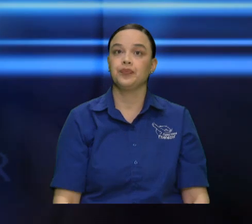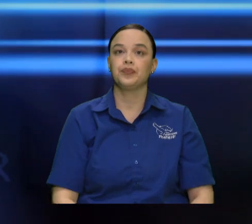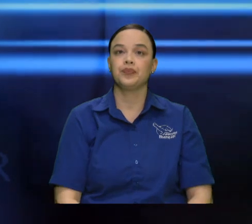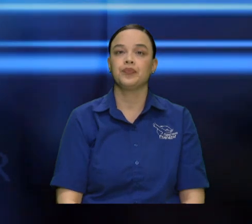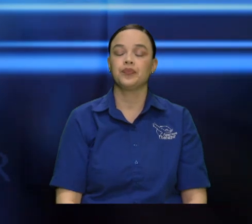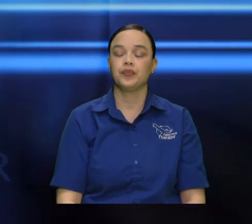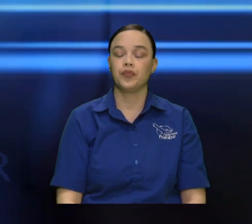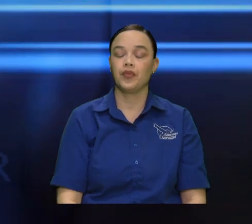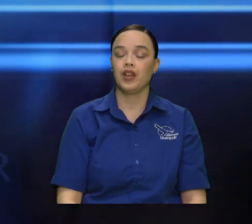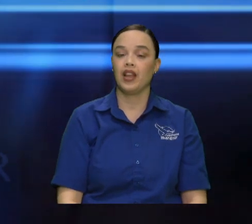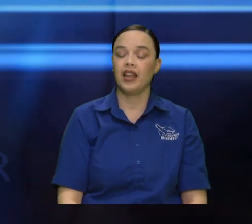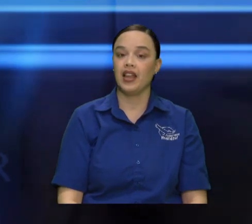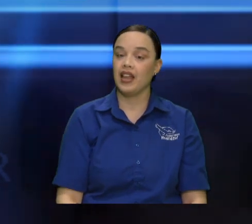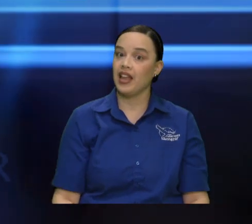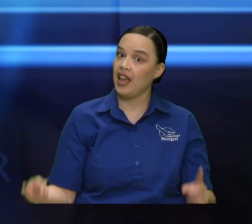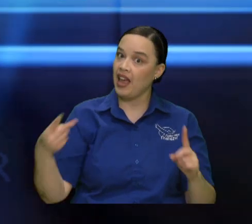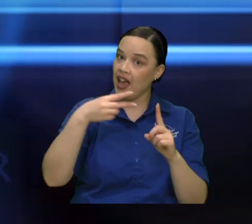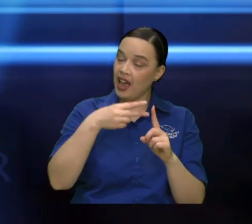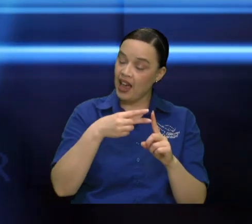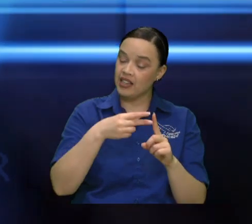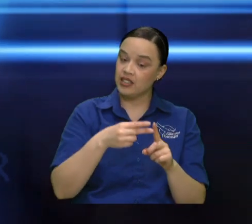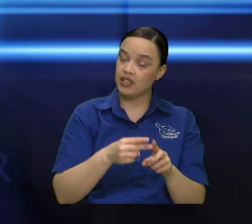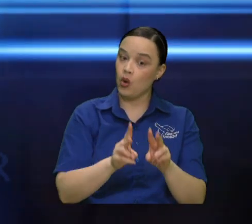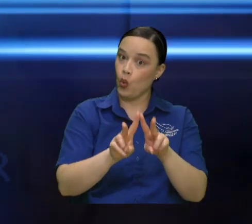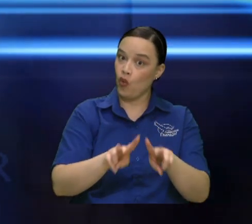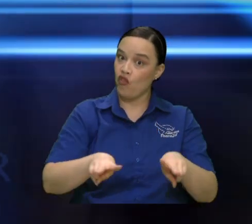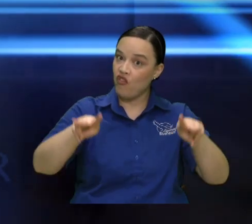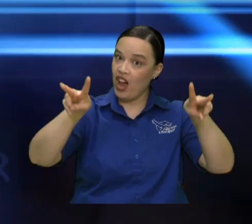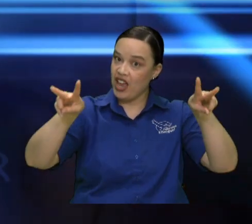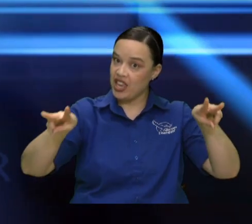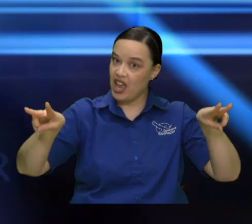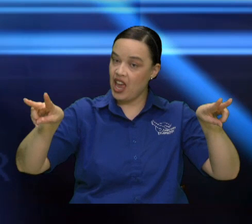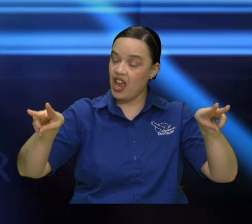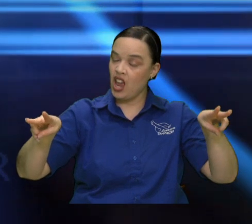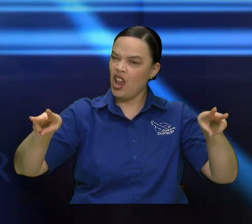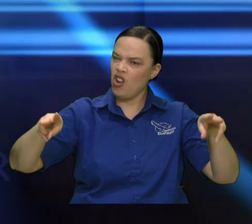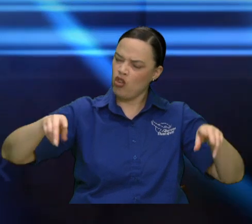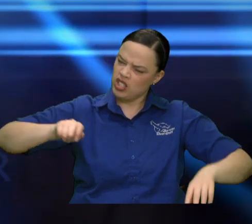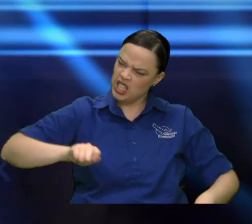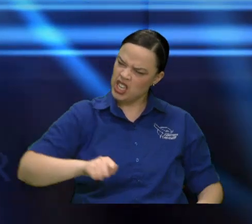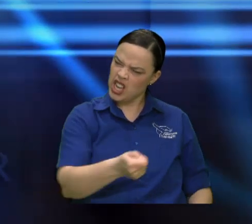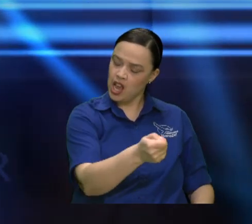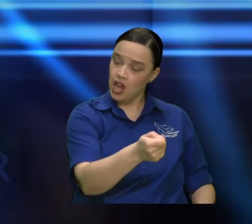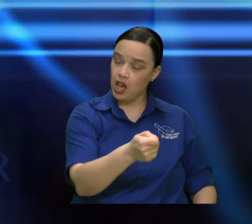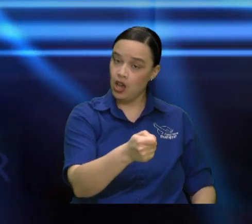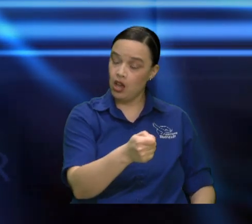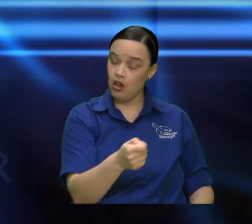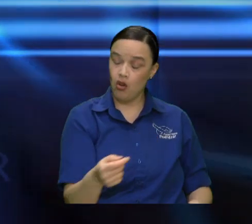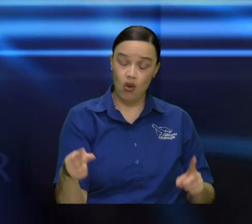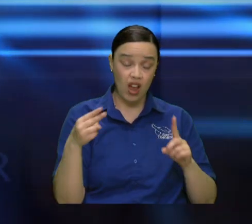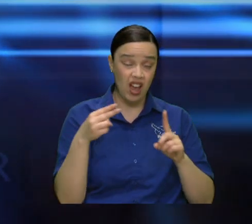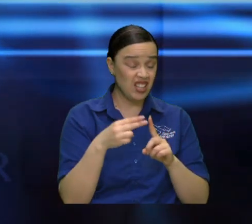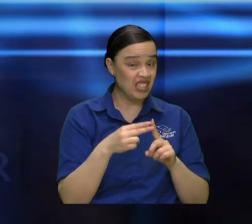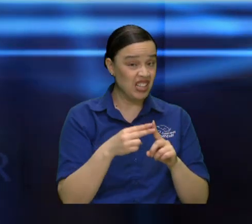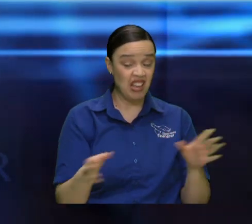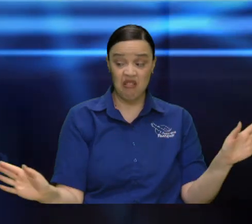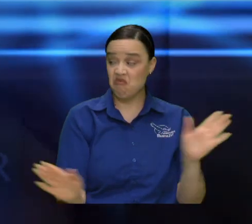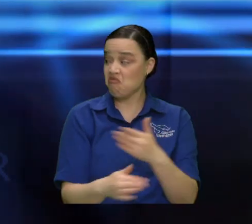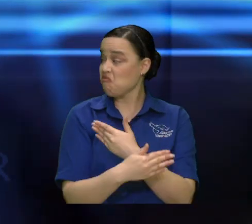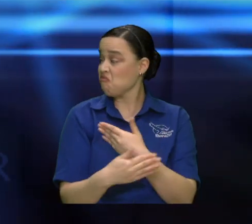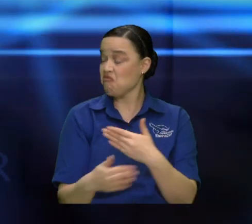y hasta el valle de mis para al oriente los hirieron hasta que no les quedó sobreviviente alguno